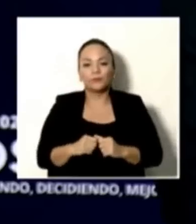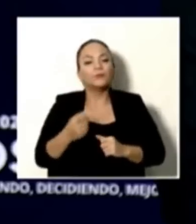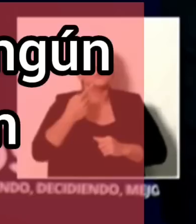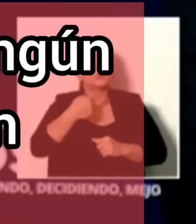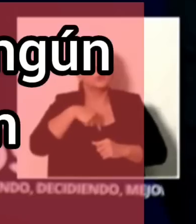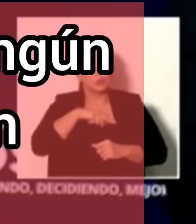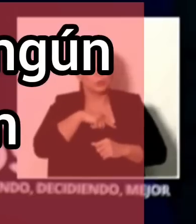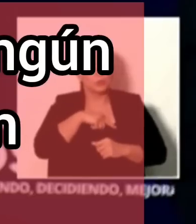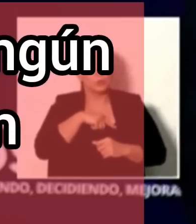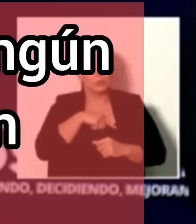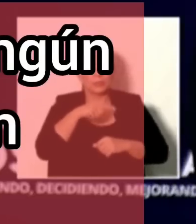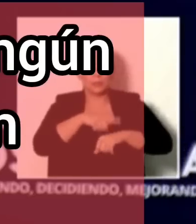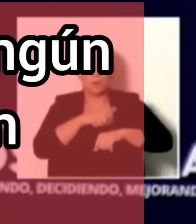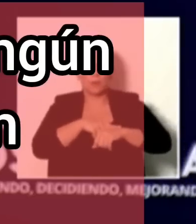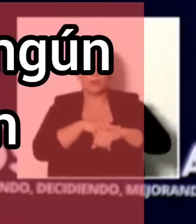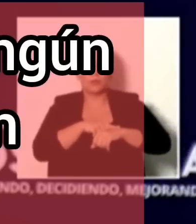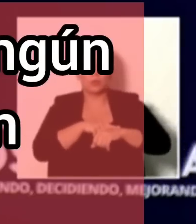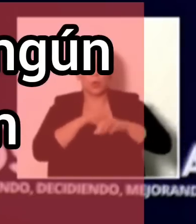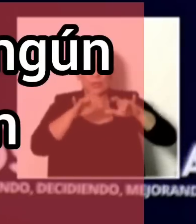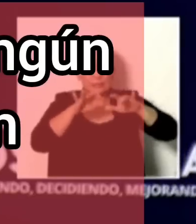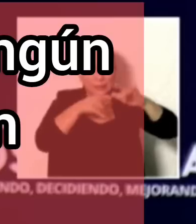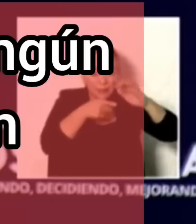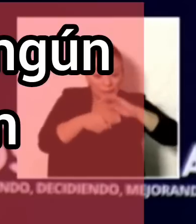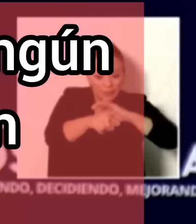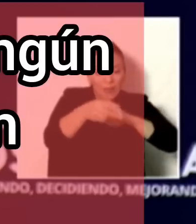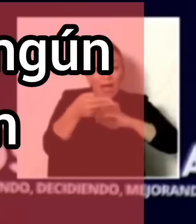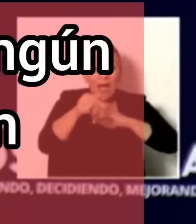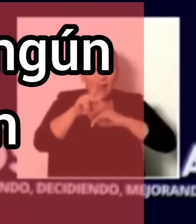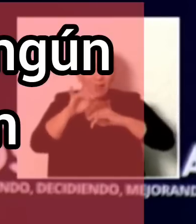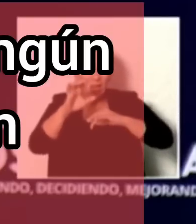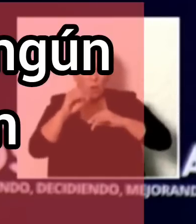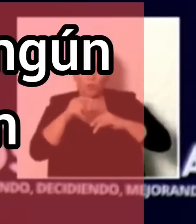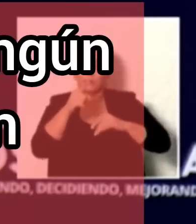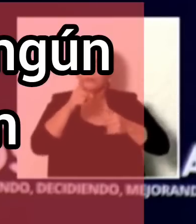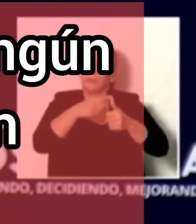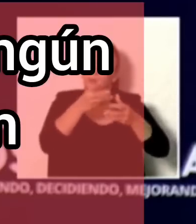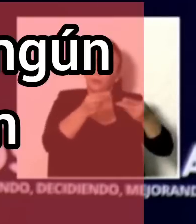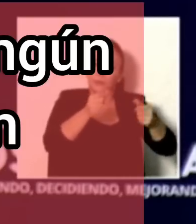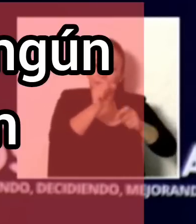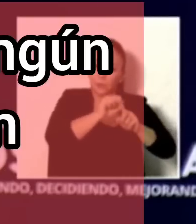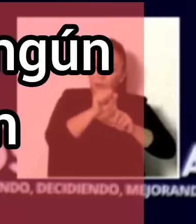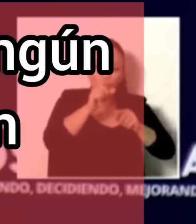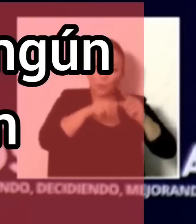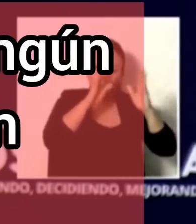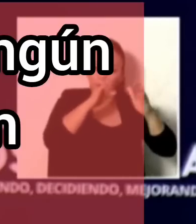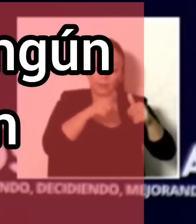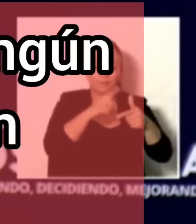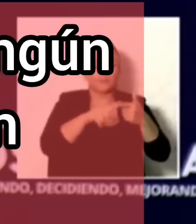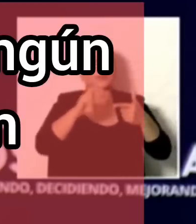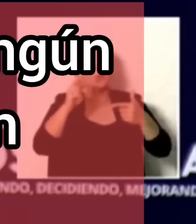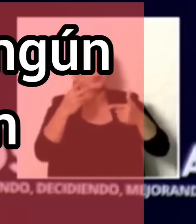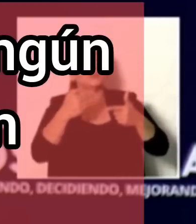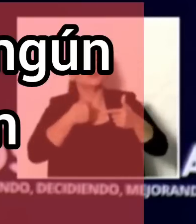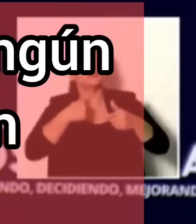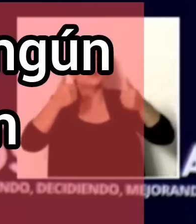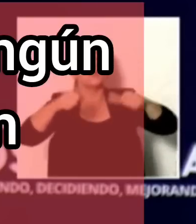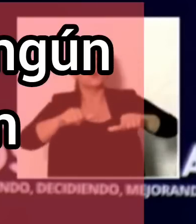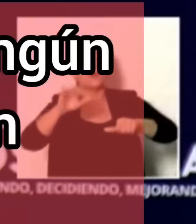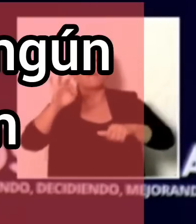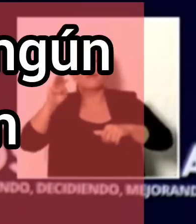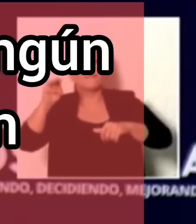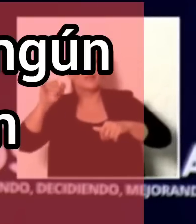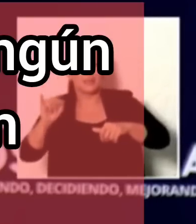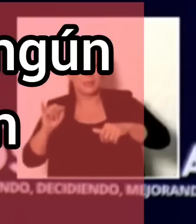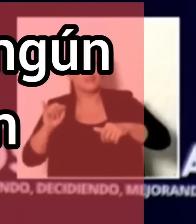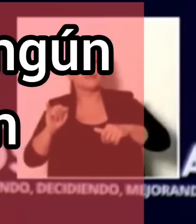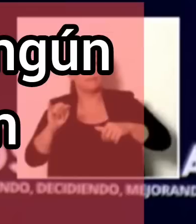estábamos en medio del hackeo, teníamos que resolver ese tema primero. Número 2, teníamos un acuerdo con el Fondo Monetario